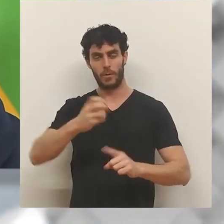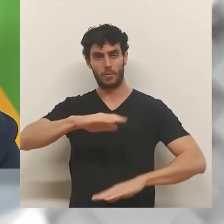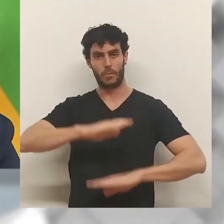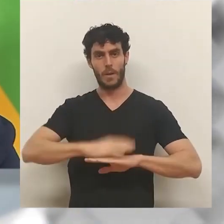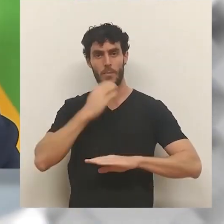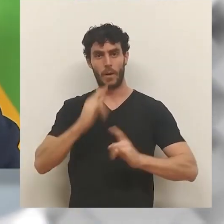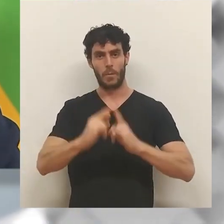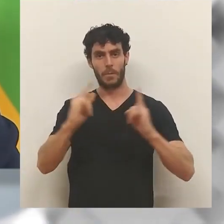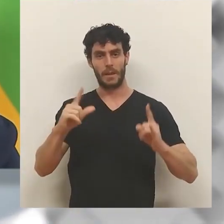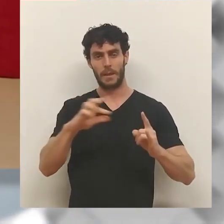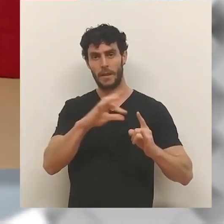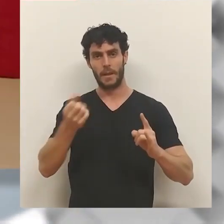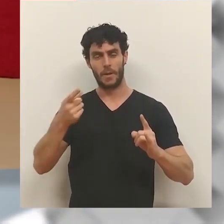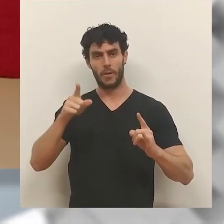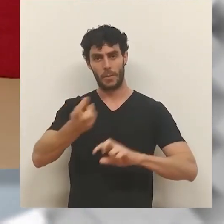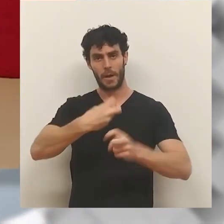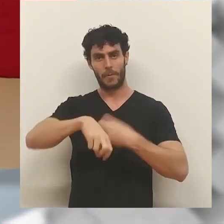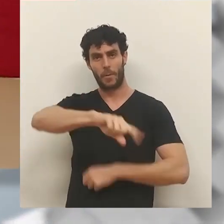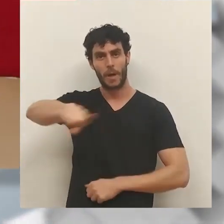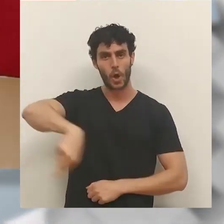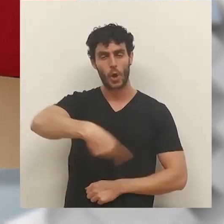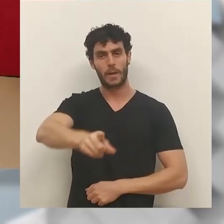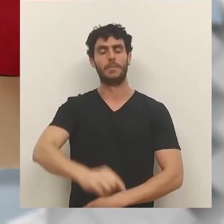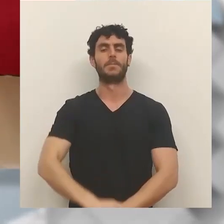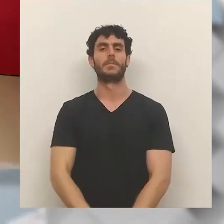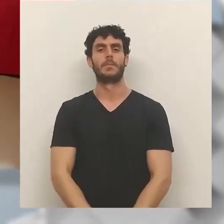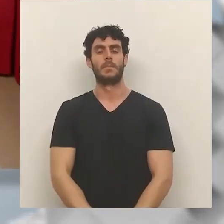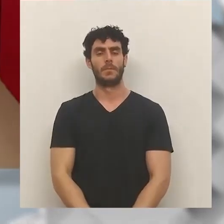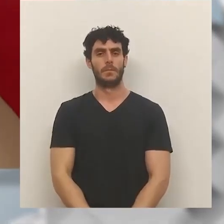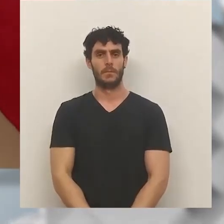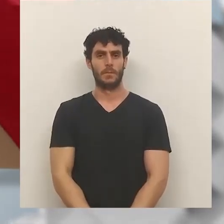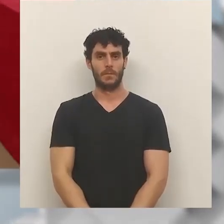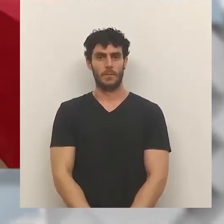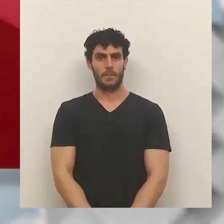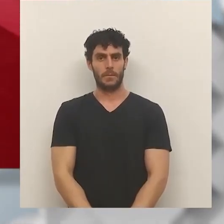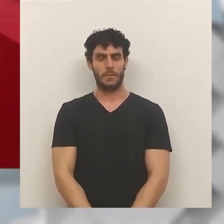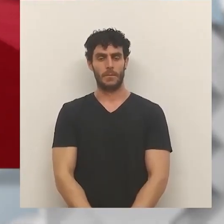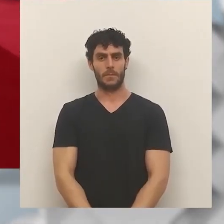que trabajan en dar cumplimiento a otros compromisos como la pasarela de los Lirios o la reforma de la Glorieta.